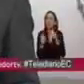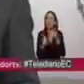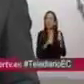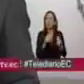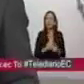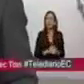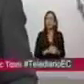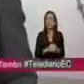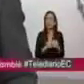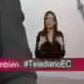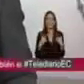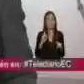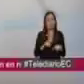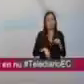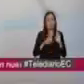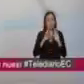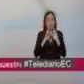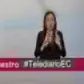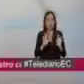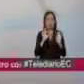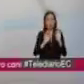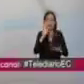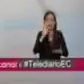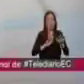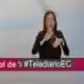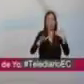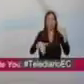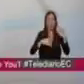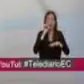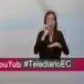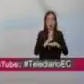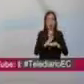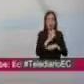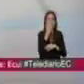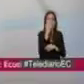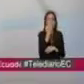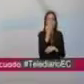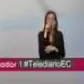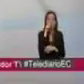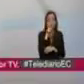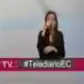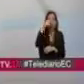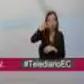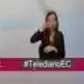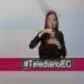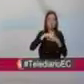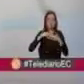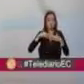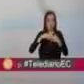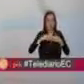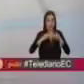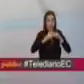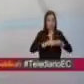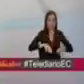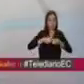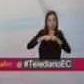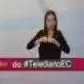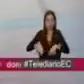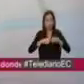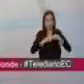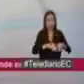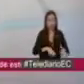no le puedo decir el número pero la proyecto pero sé que al nivel país estamos hablando de 12 mil millones de dólares en ventas perdidas si vemos la importancia